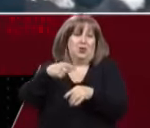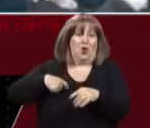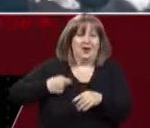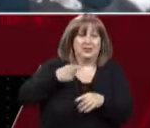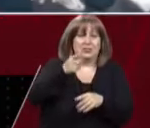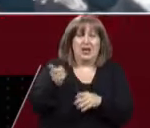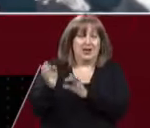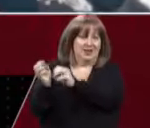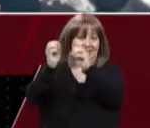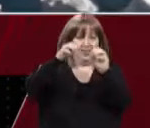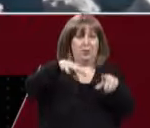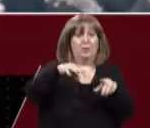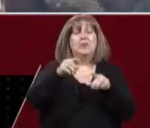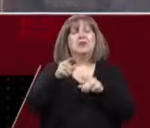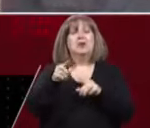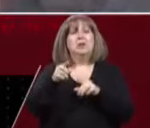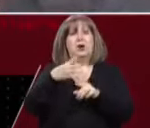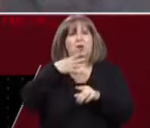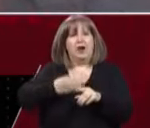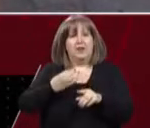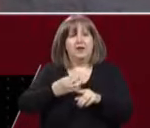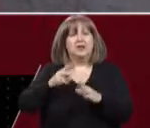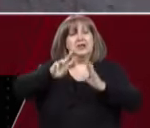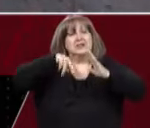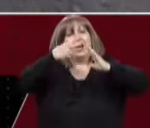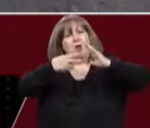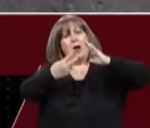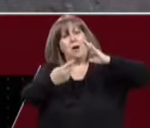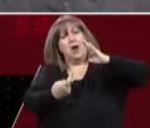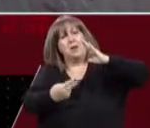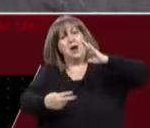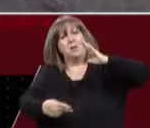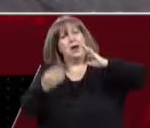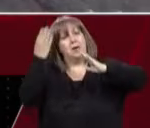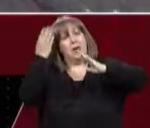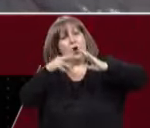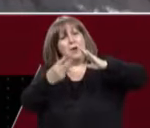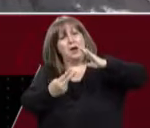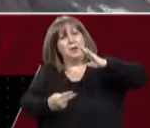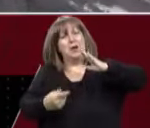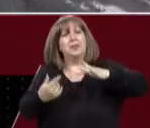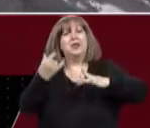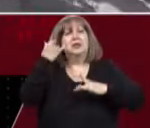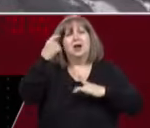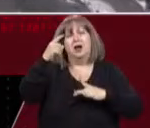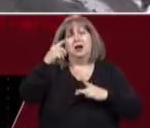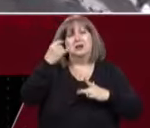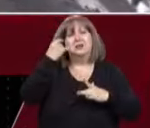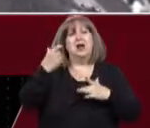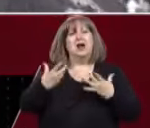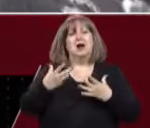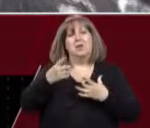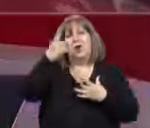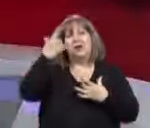este parte médico. Lo cierto es que fue una caída bastante grave y que fue rescatado por la patrulla de rescate.